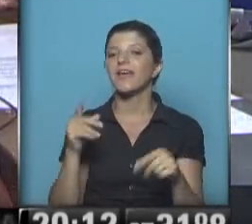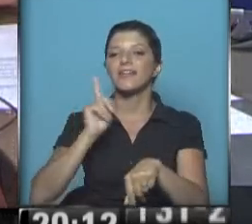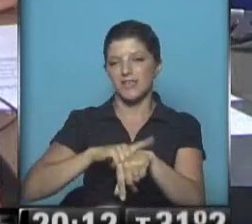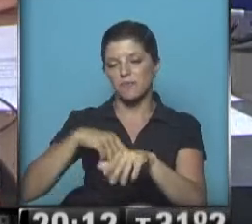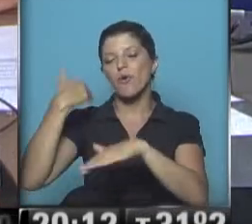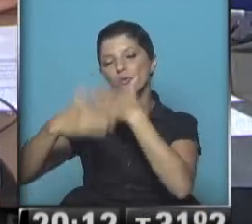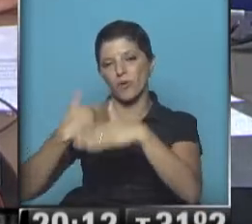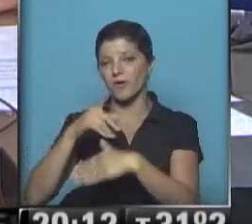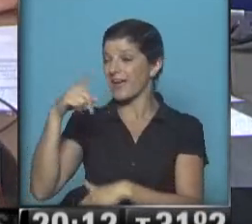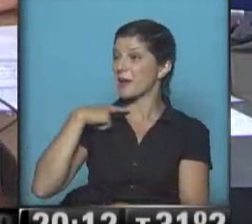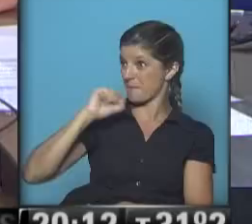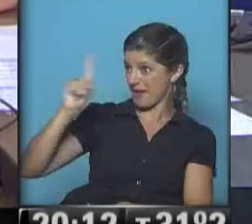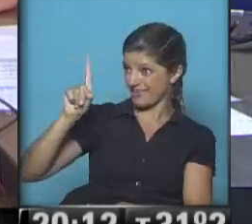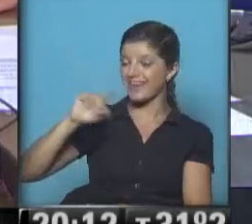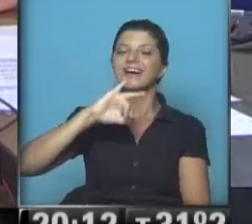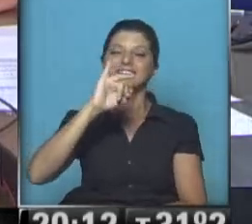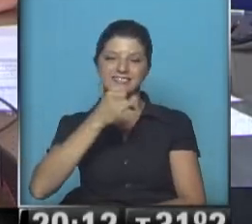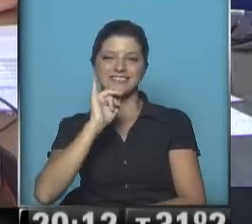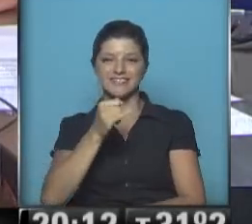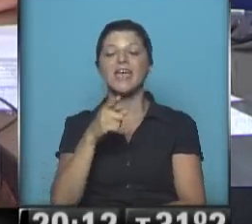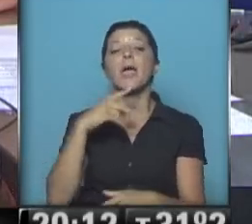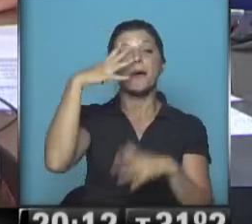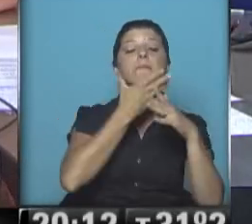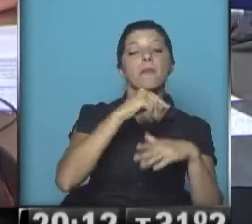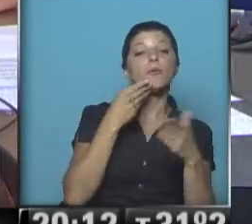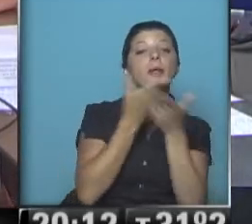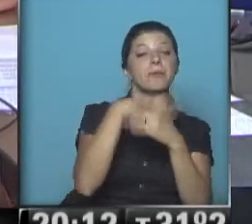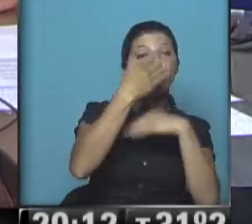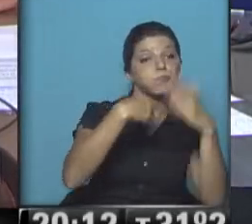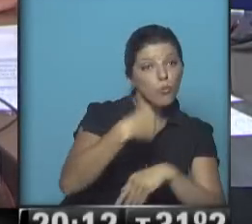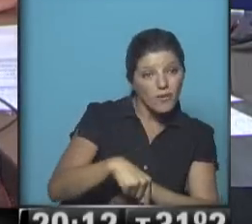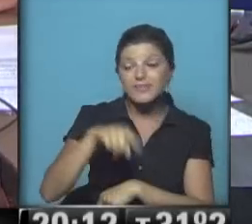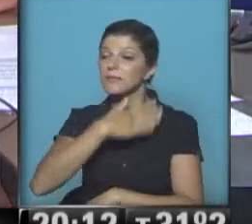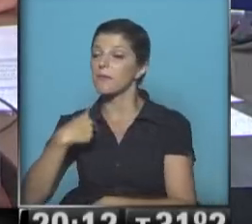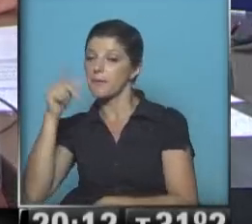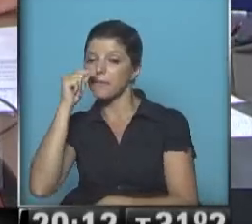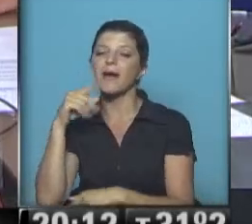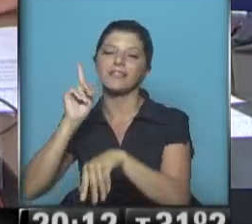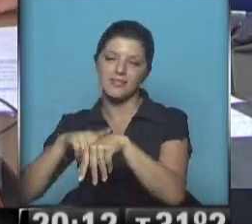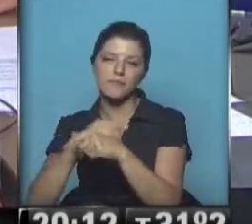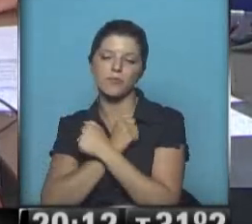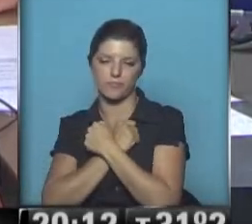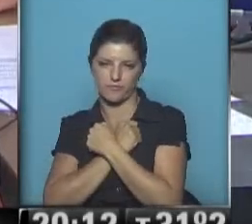y juego. En España es eso, sí, Cecilia. Señor. A Papá Noel le piden juguetes, a los papás le piden más tiempo, cariño, comprensión, bueno. Y todo eso.